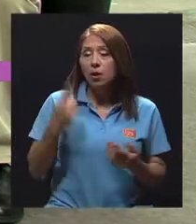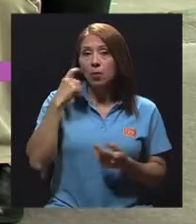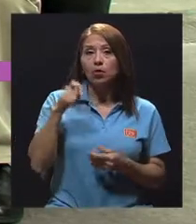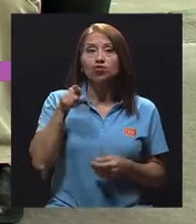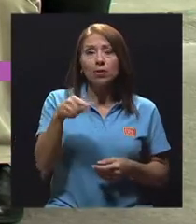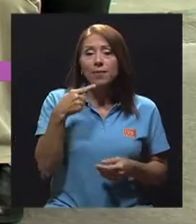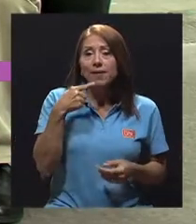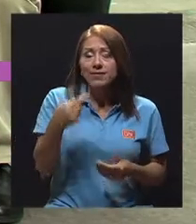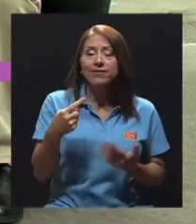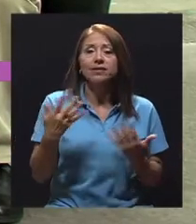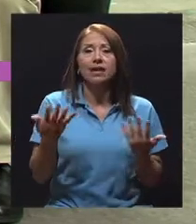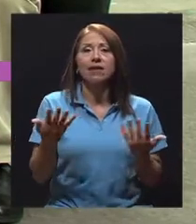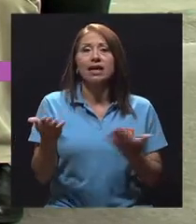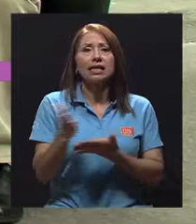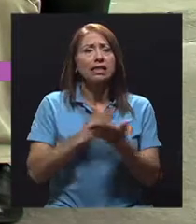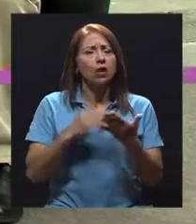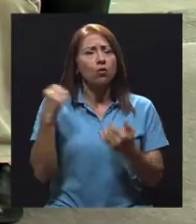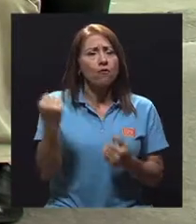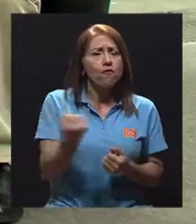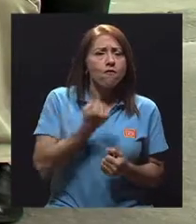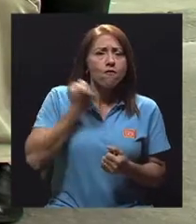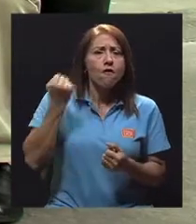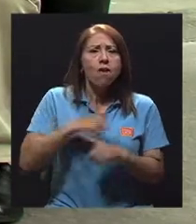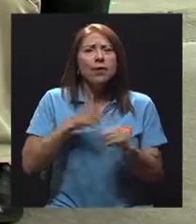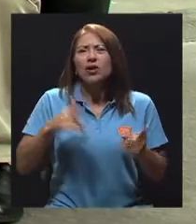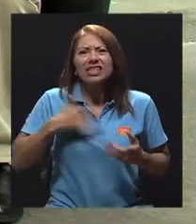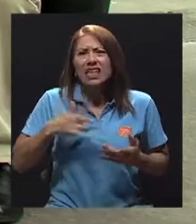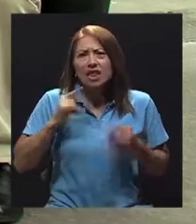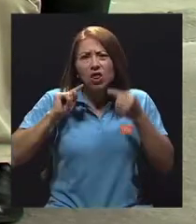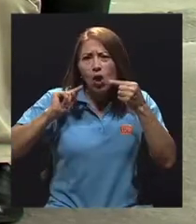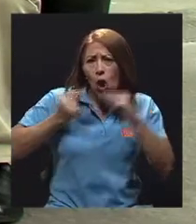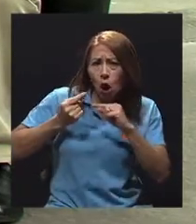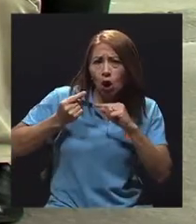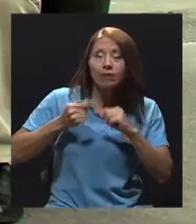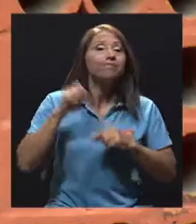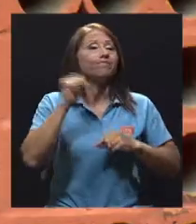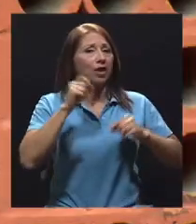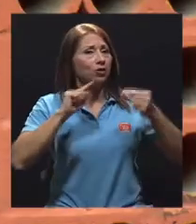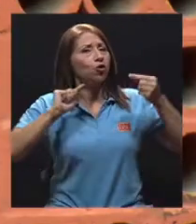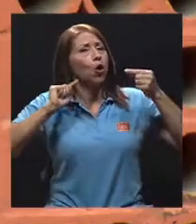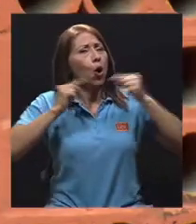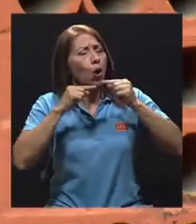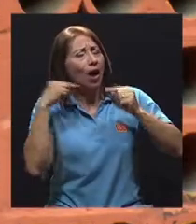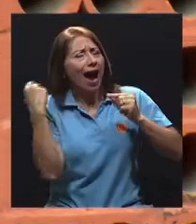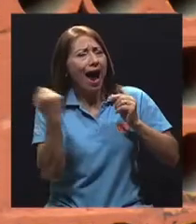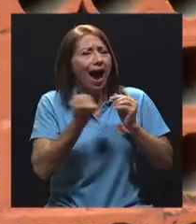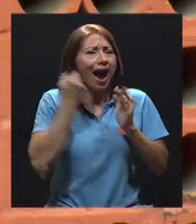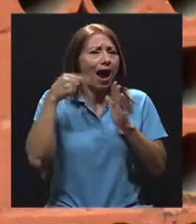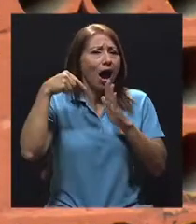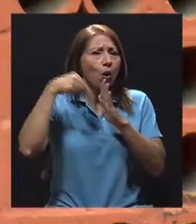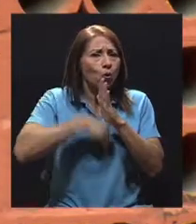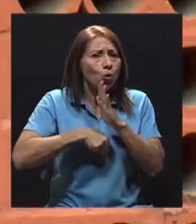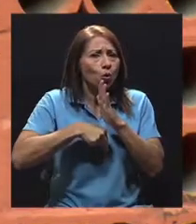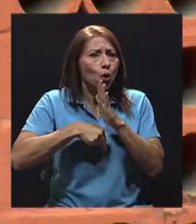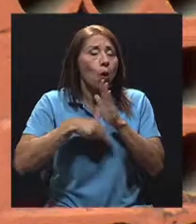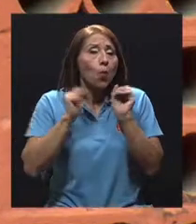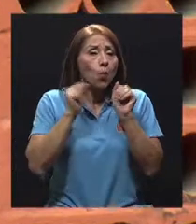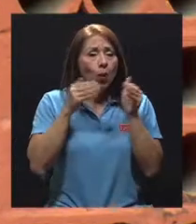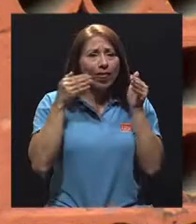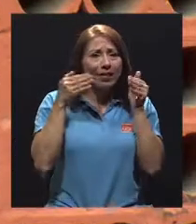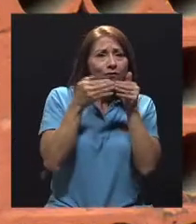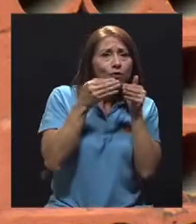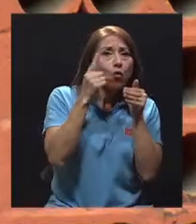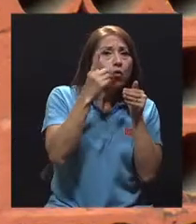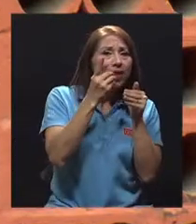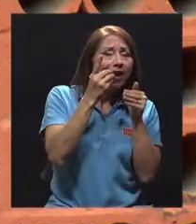usted manifestaba de que es agudo, pero ¿qué es lo que siente agudo? ¿Es dolor? Es dolor, es un dolor agudo y localizado o